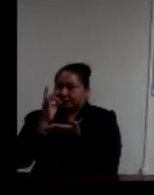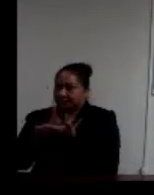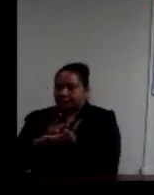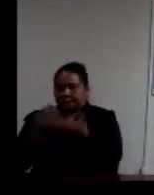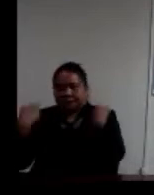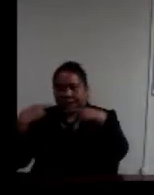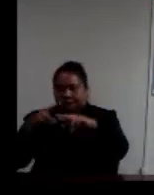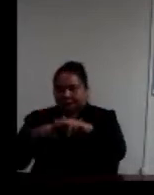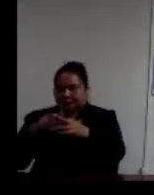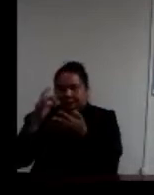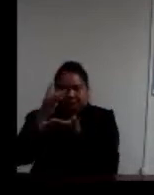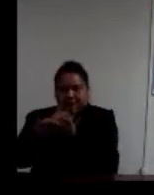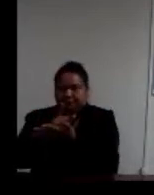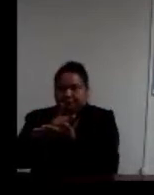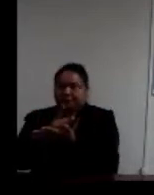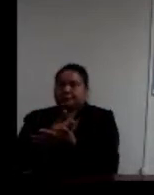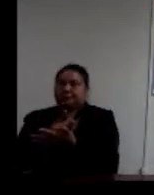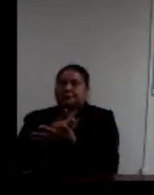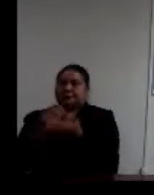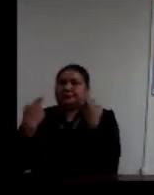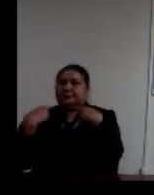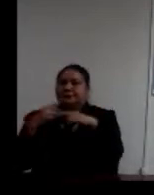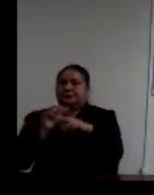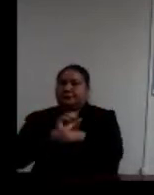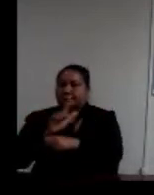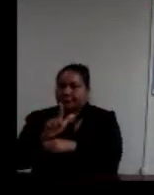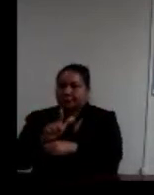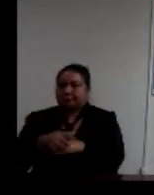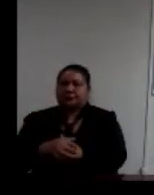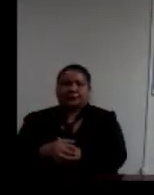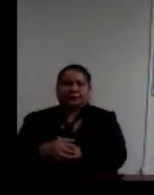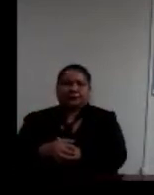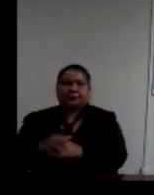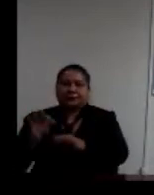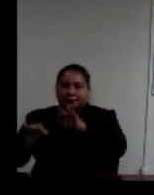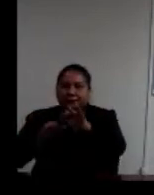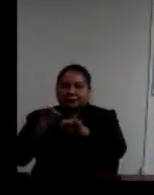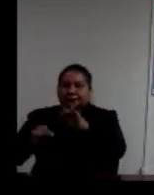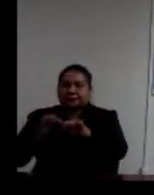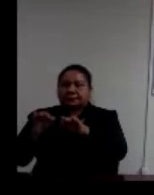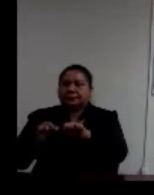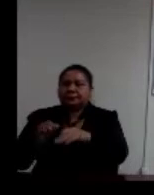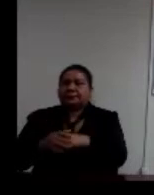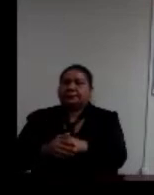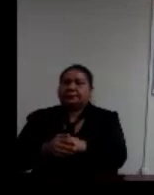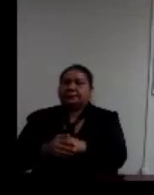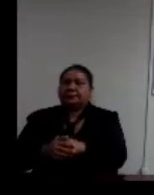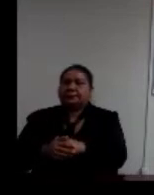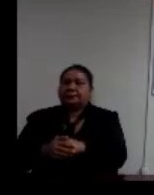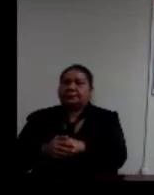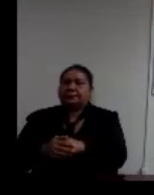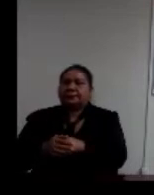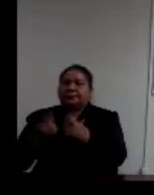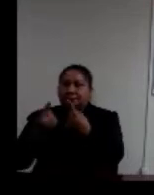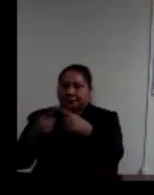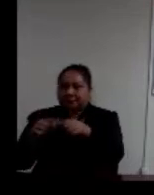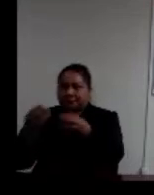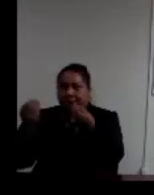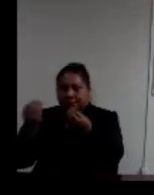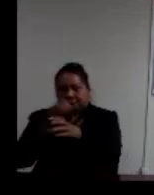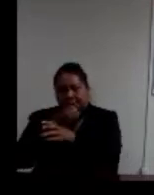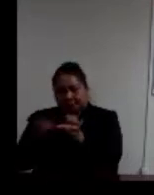los maestros, únicamente por los profesionales. No, el tratamiento es multimodal, así está